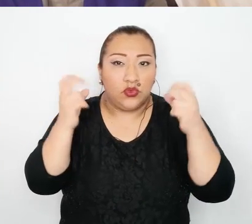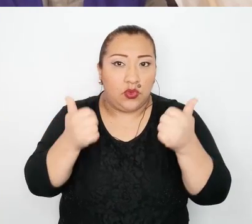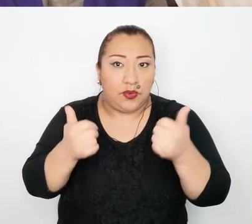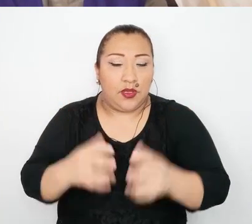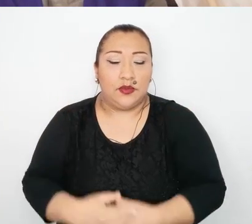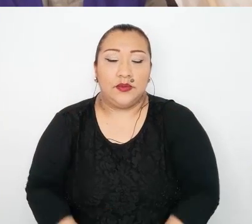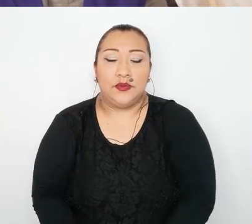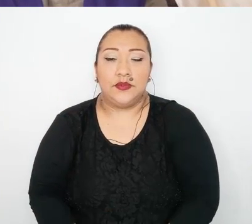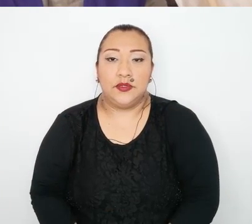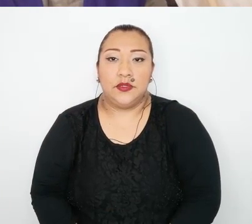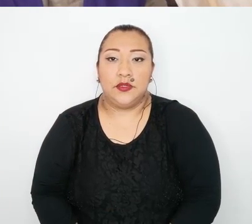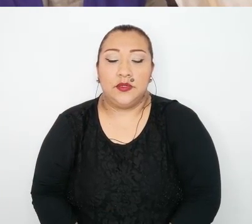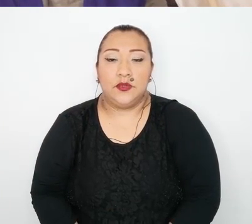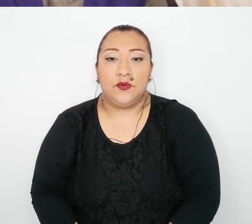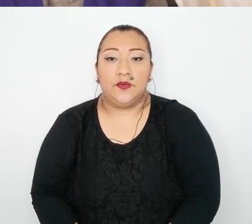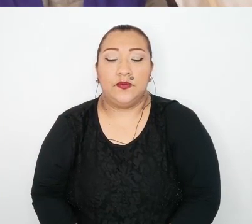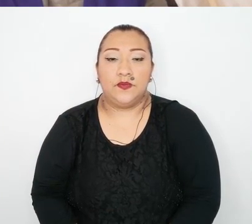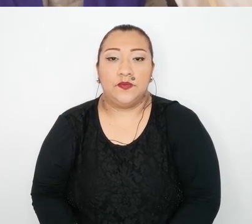En efecto.